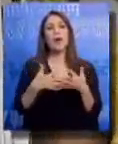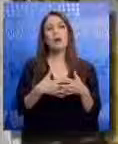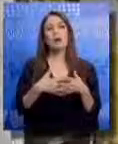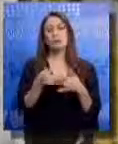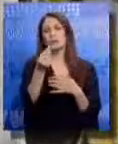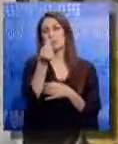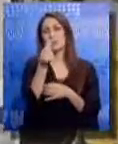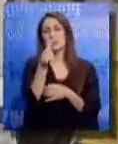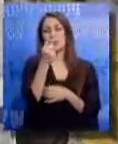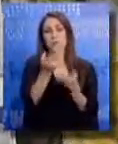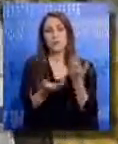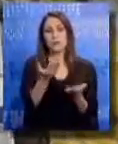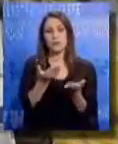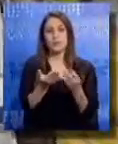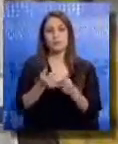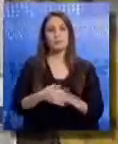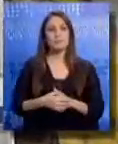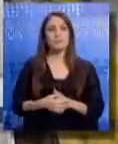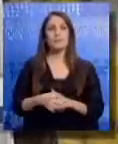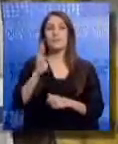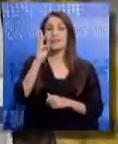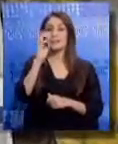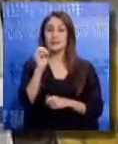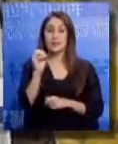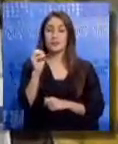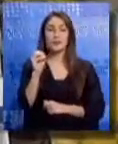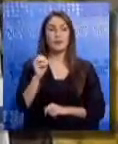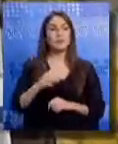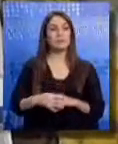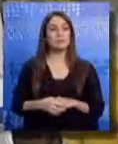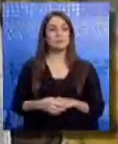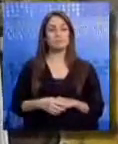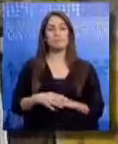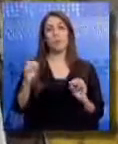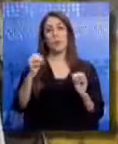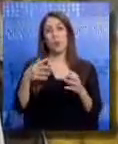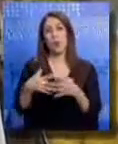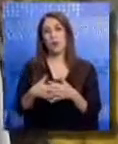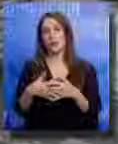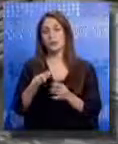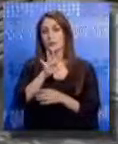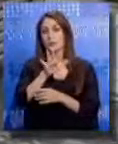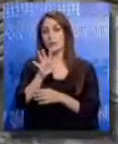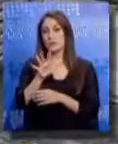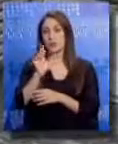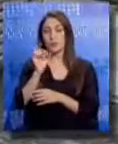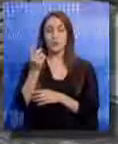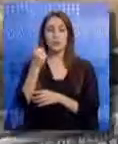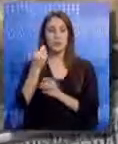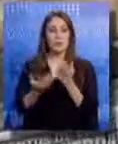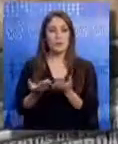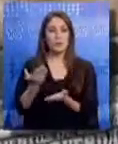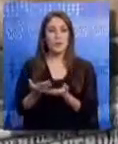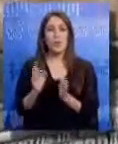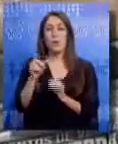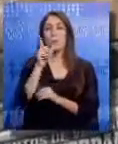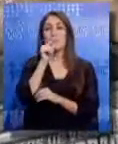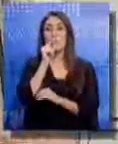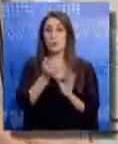está? Estamos dando a 60. Hay arroz de 55. Tampoco subirá el precio de los